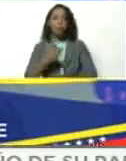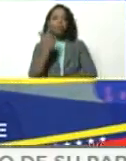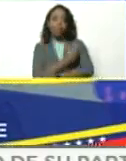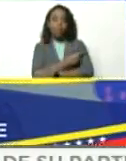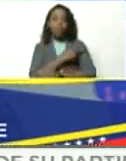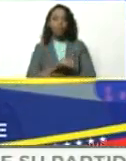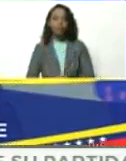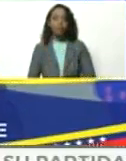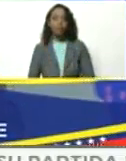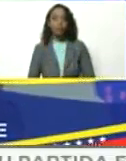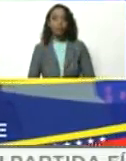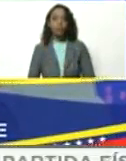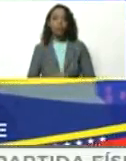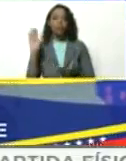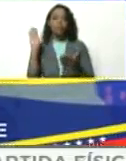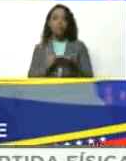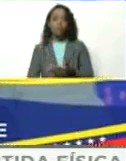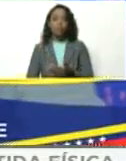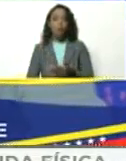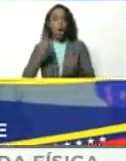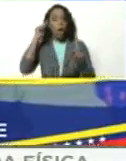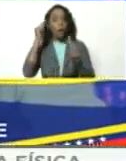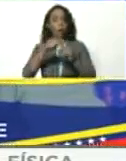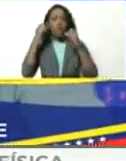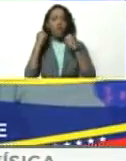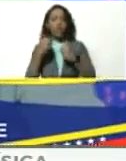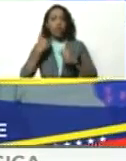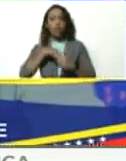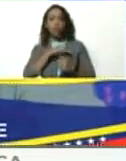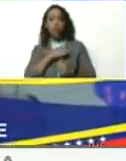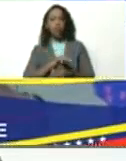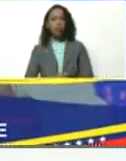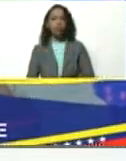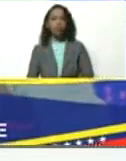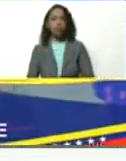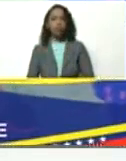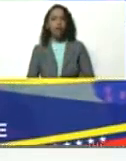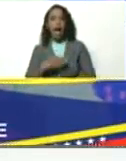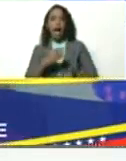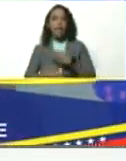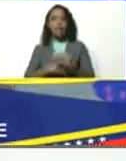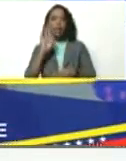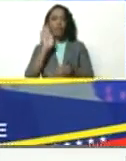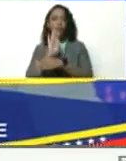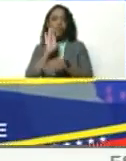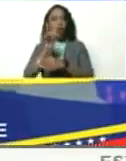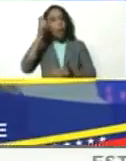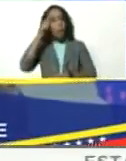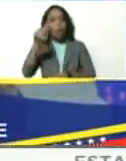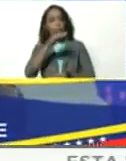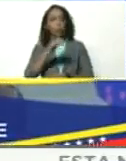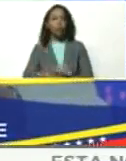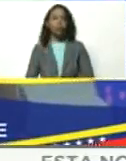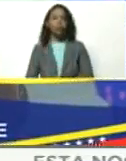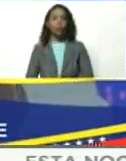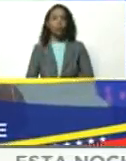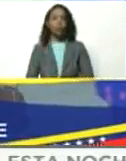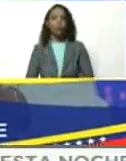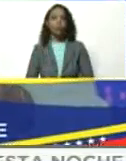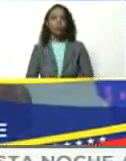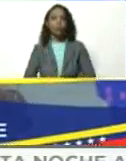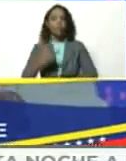vacunarse. Nos ponemos metas fuertes para nosotros forzar la protección del pueblo.